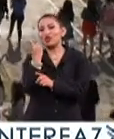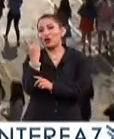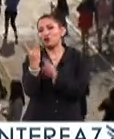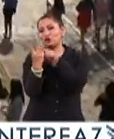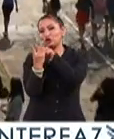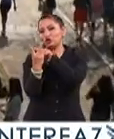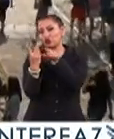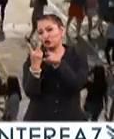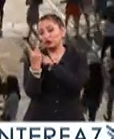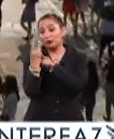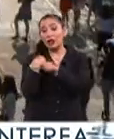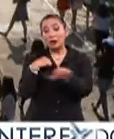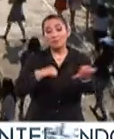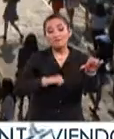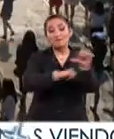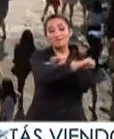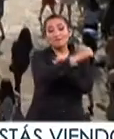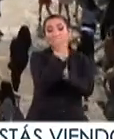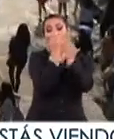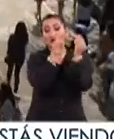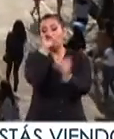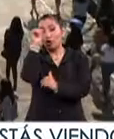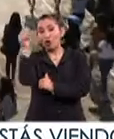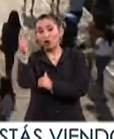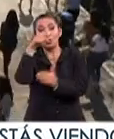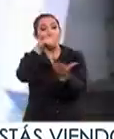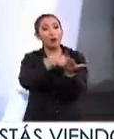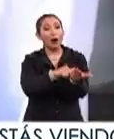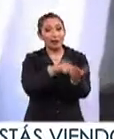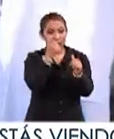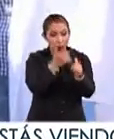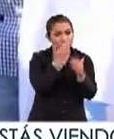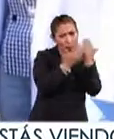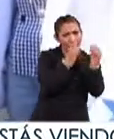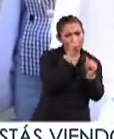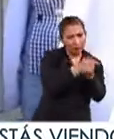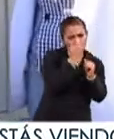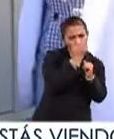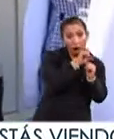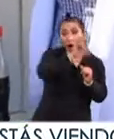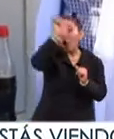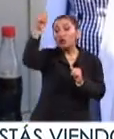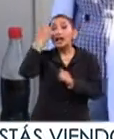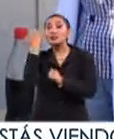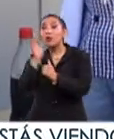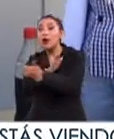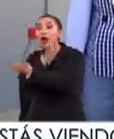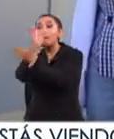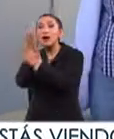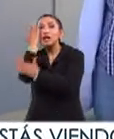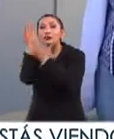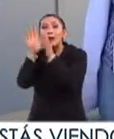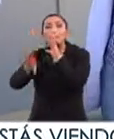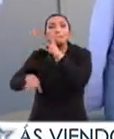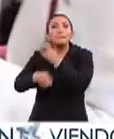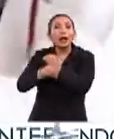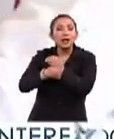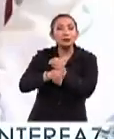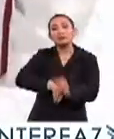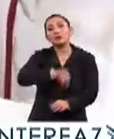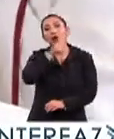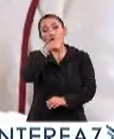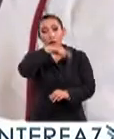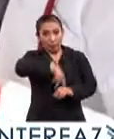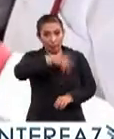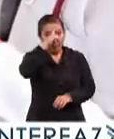son interesantes. Movilidad, que quiere decir que te mueves de tu lugar de destino a otra parte para complementar tu plan de estudios. Hay